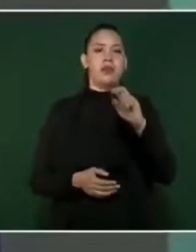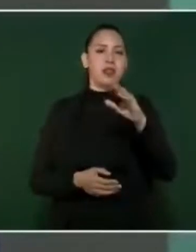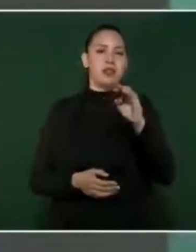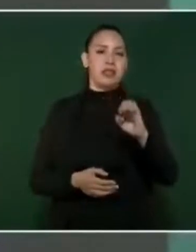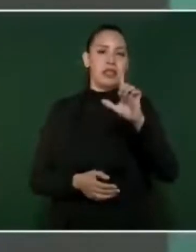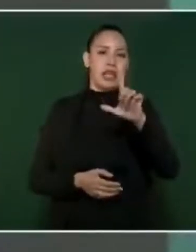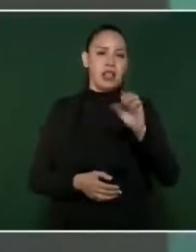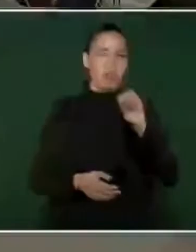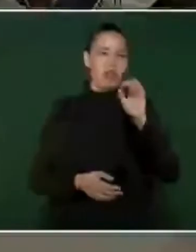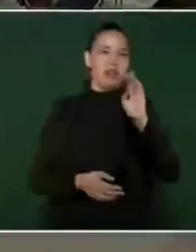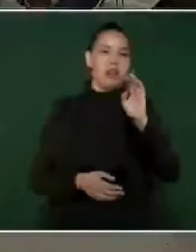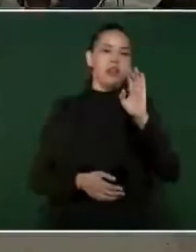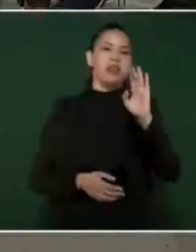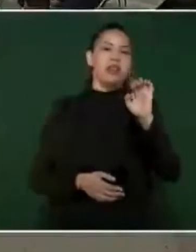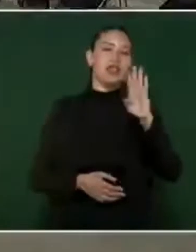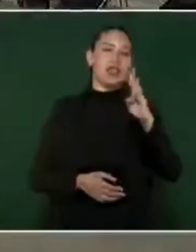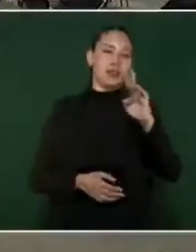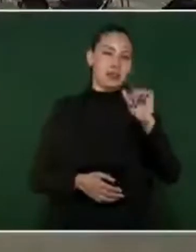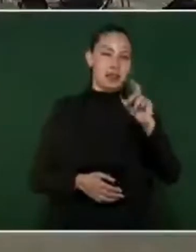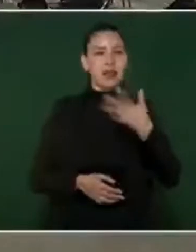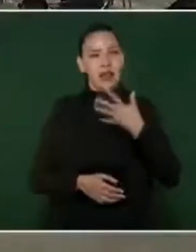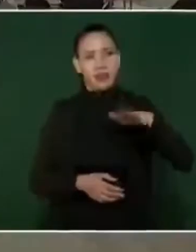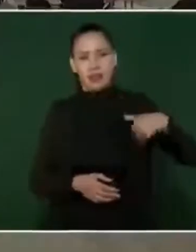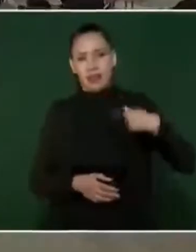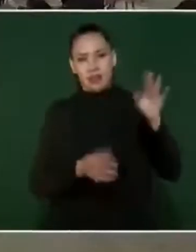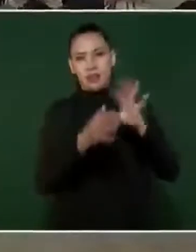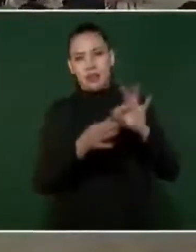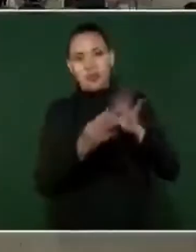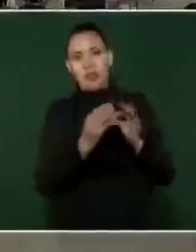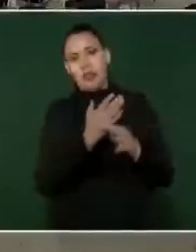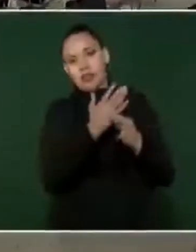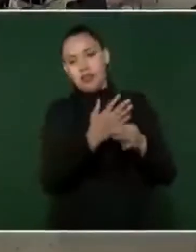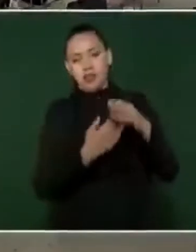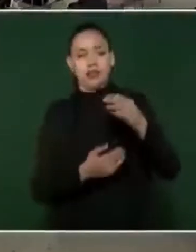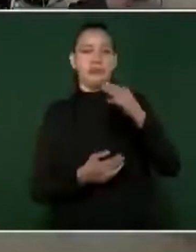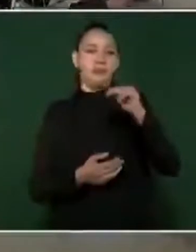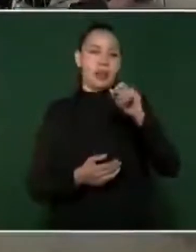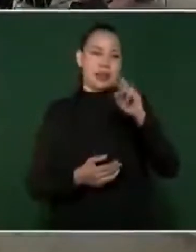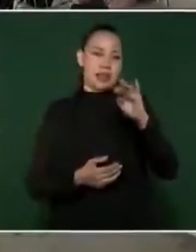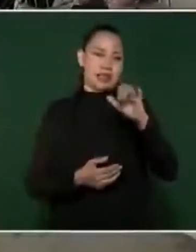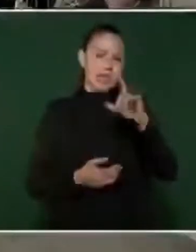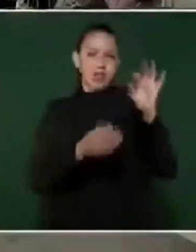él nos complemente. Y estaba ahí.